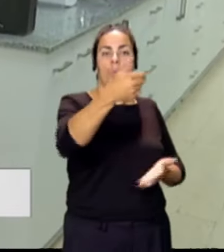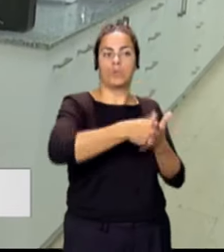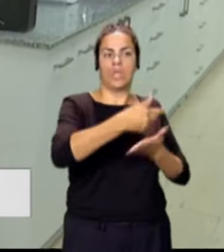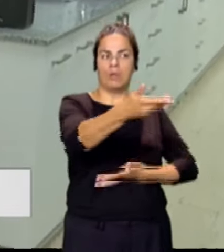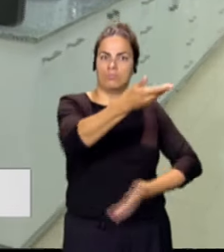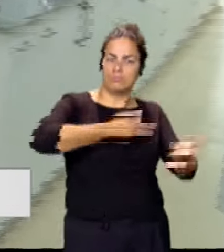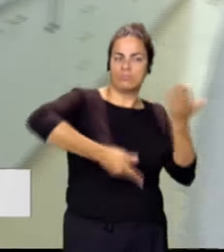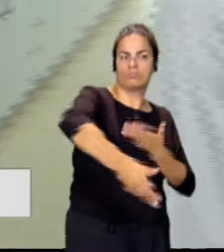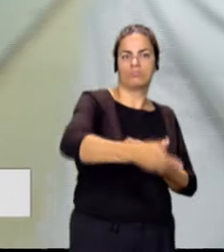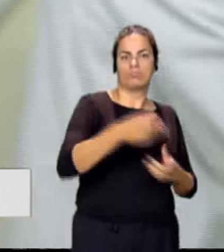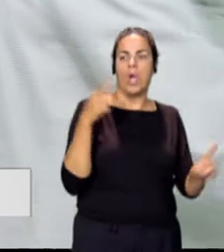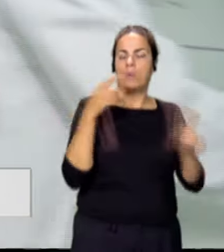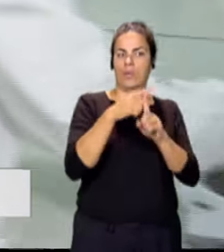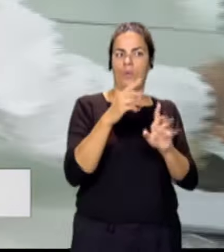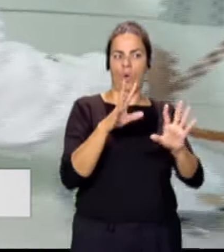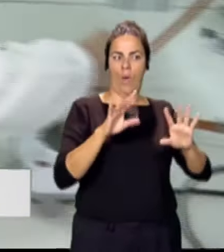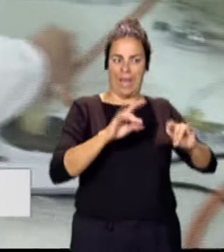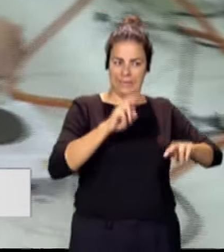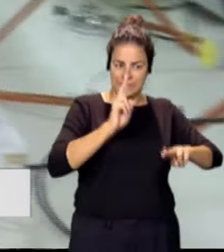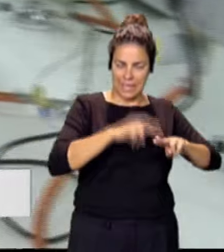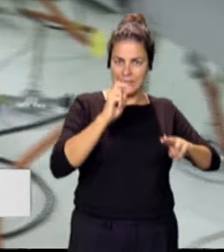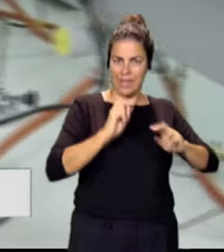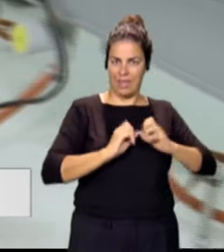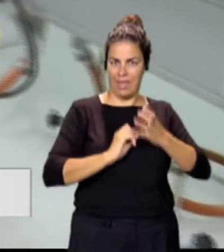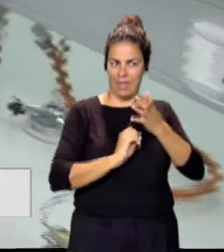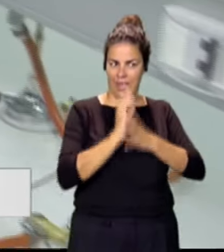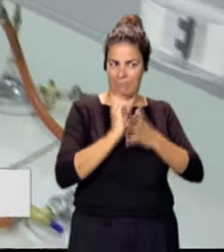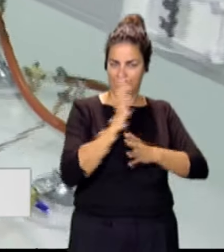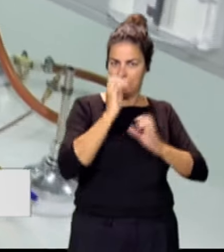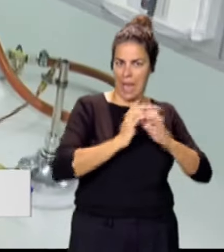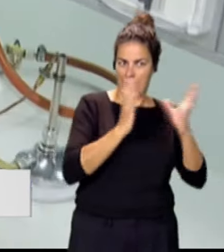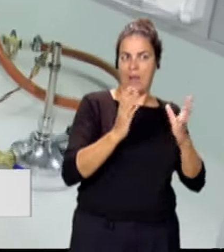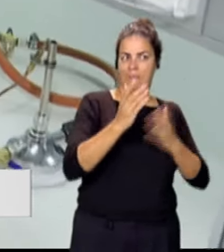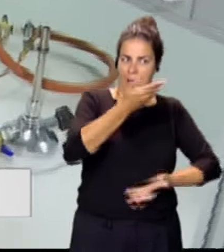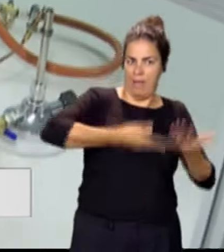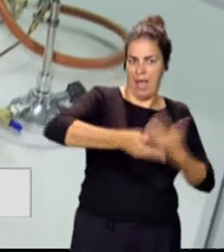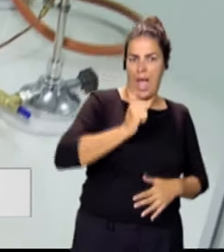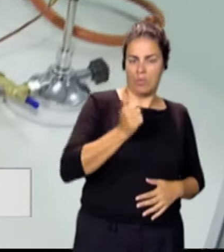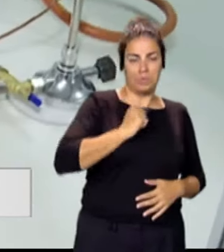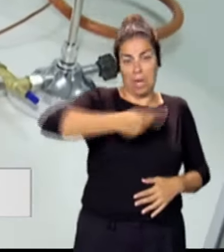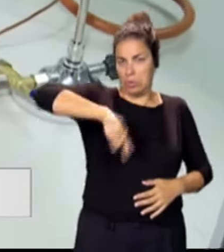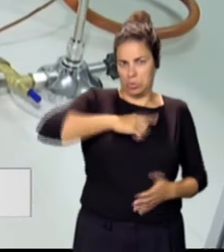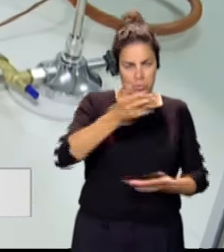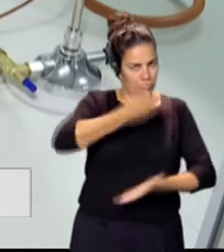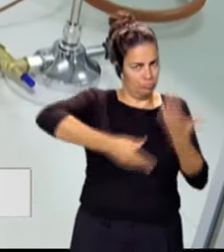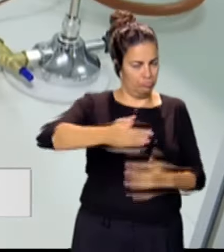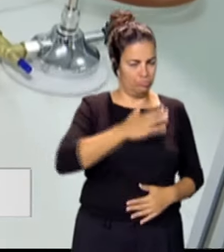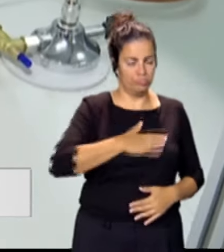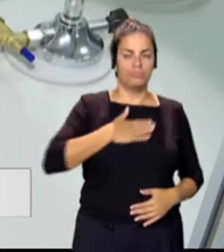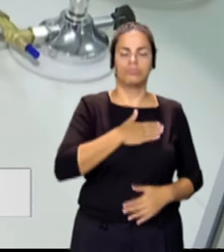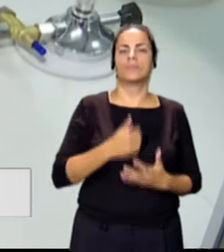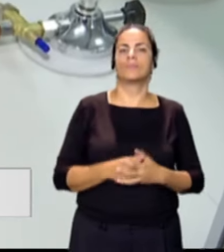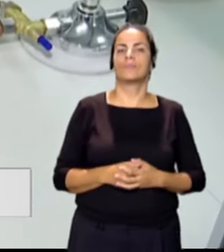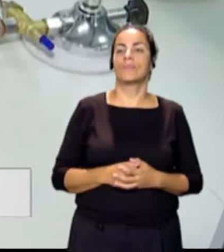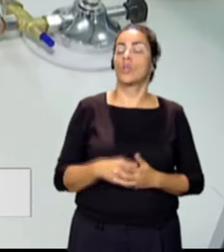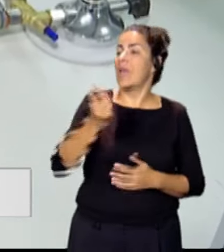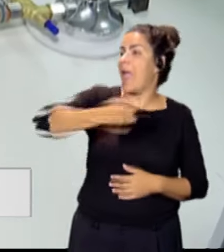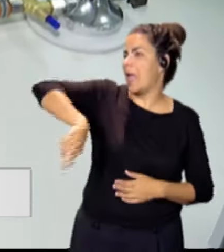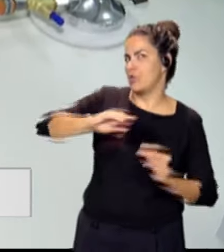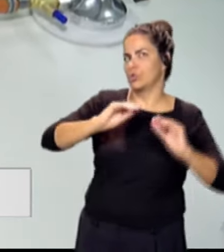del volcán de la palma y encantado de colaborar con ellos ellos tienen la parte creativa pero aquí se hace podemos